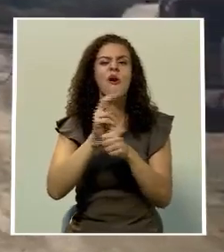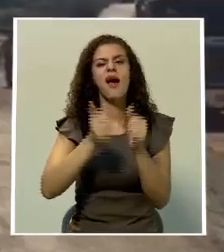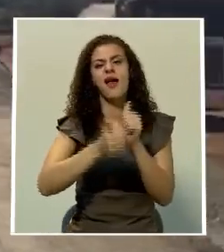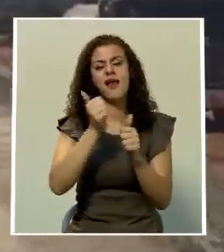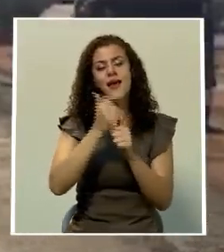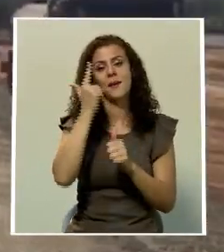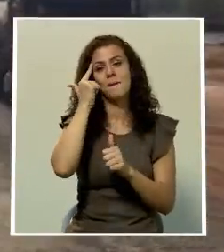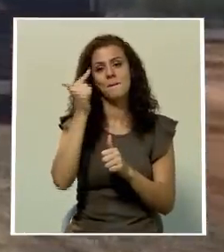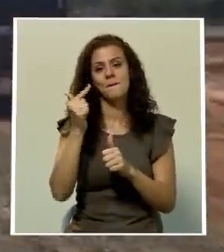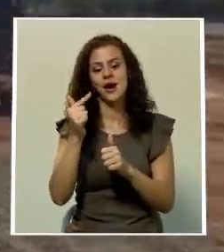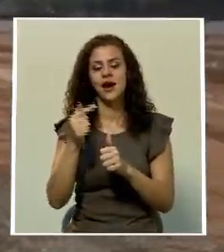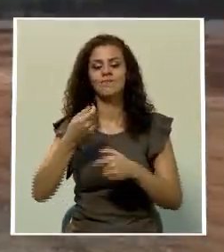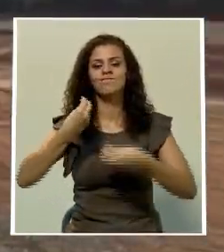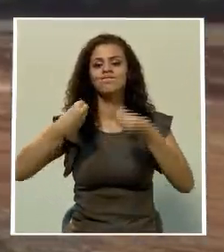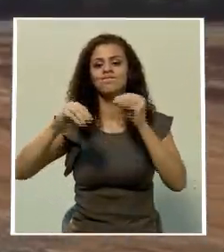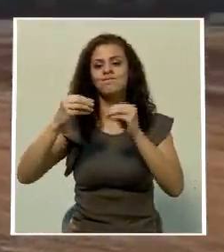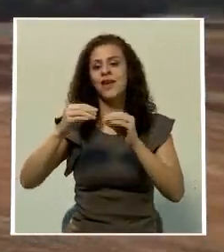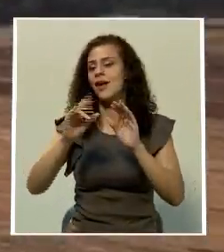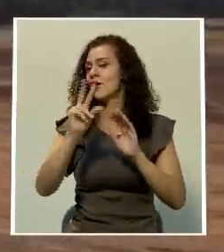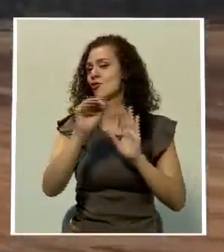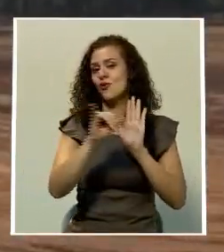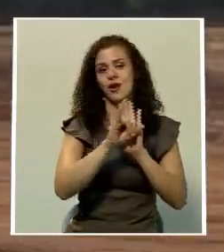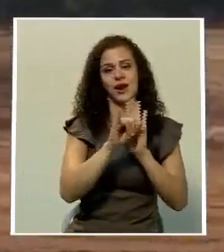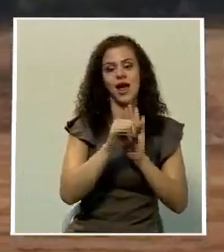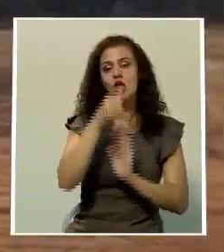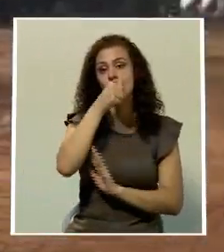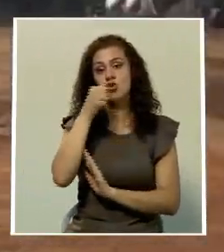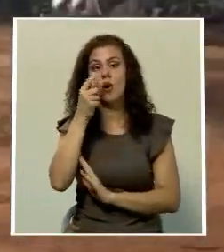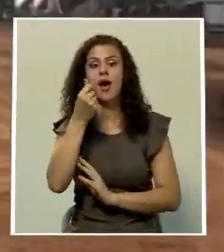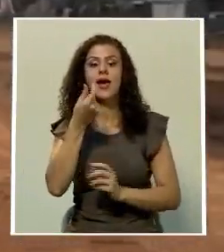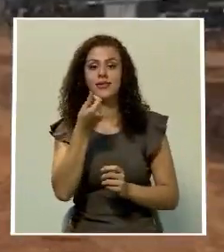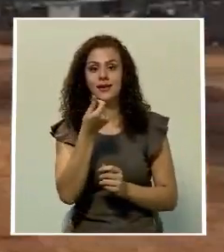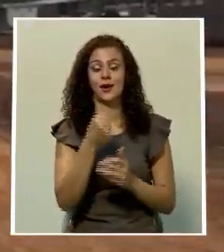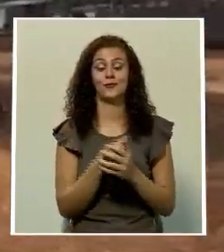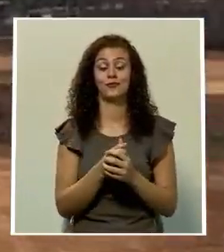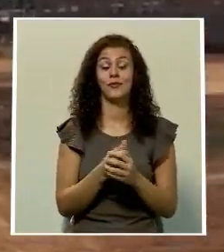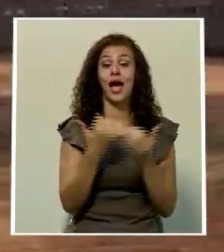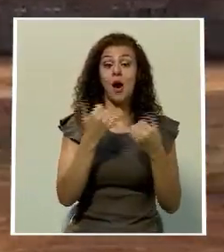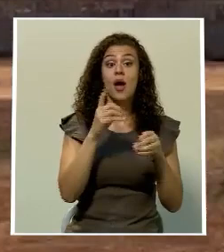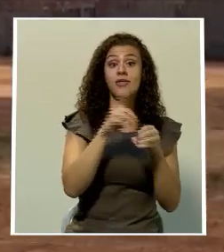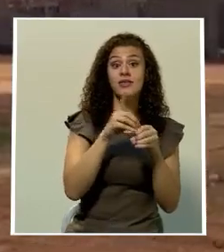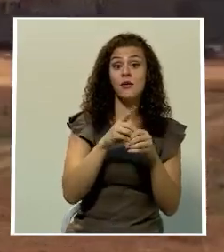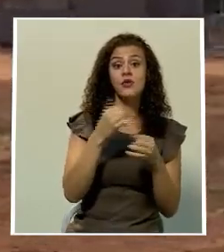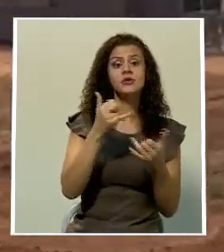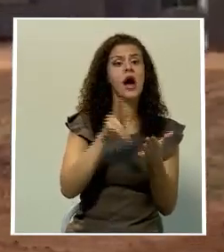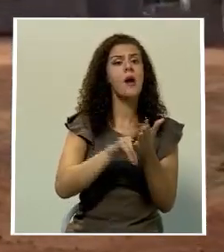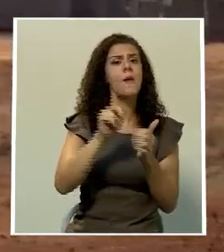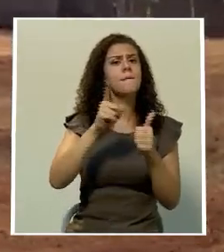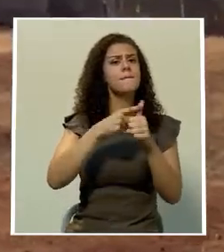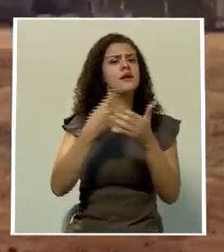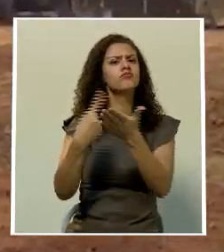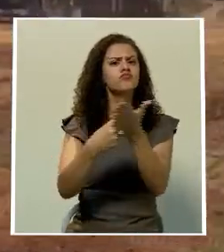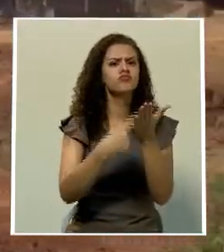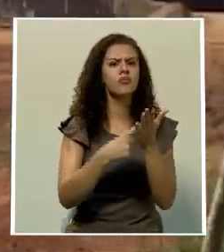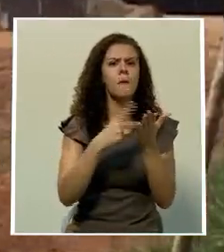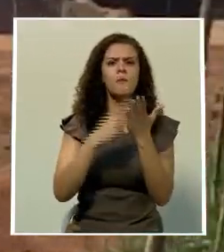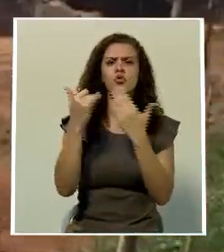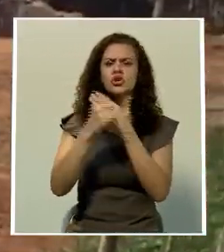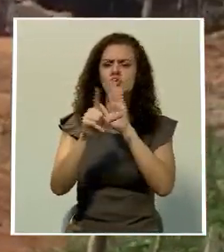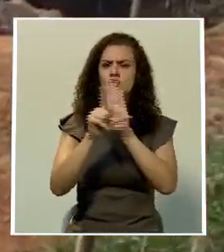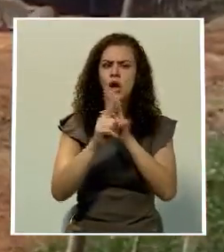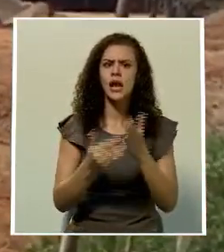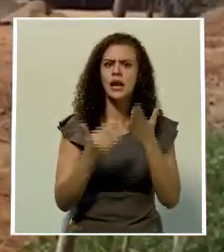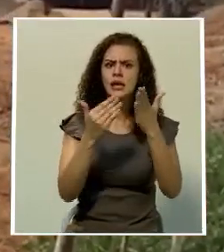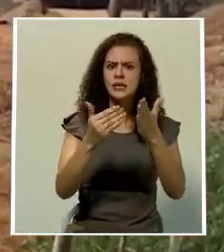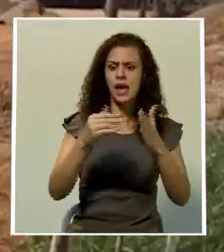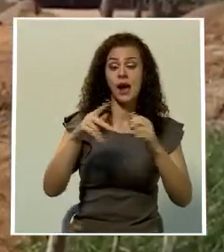en su mayoría para el tráfico ilegal de drogas y dinero. Ante esto, los diputados aprobaron en primer debate el proyecto de ley que le permite